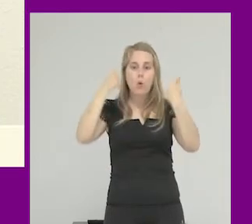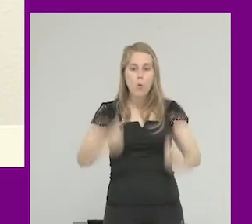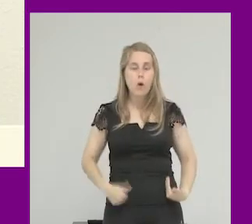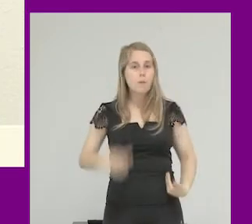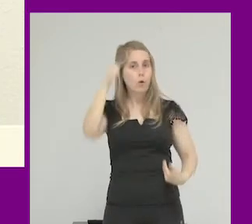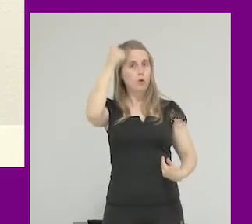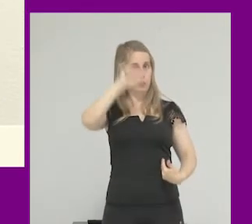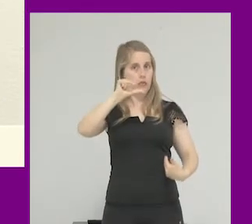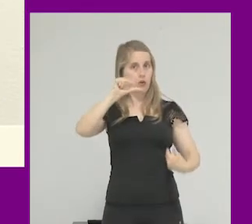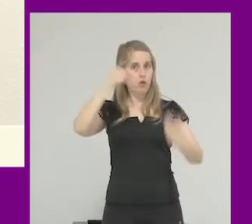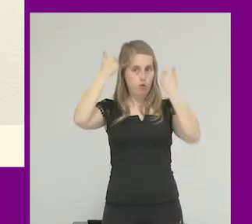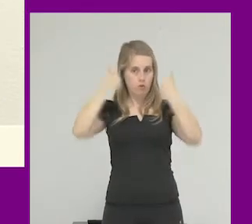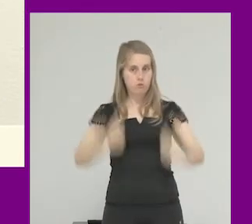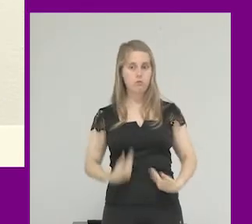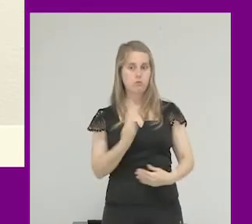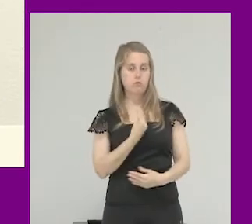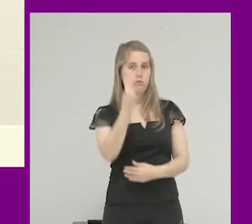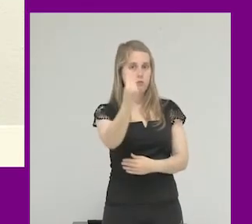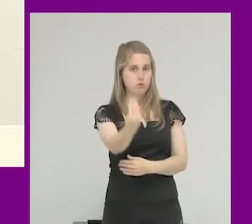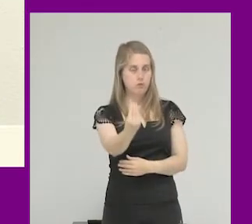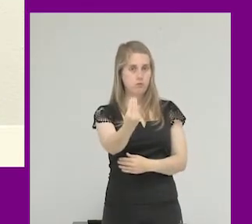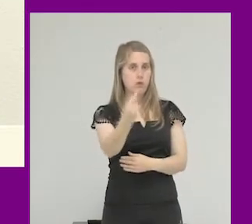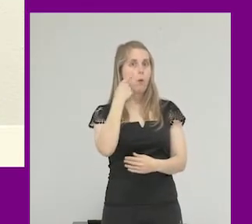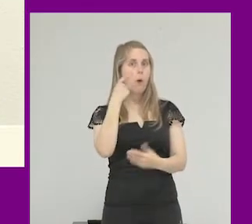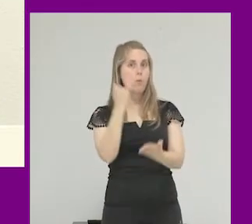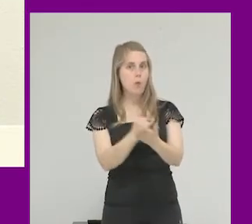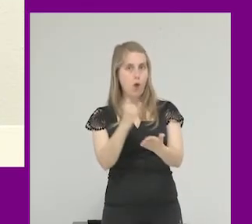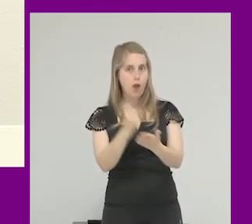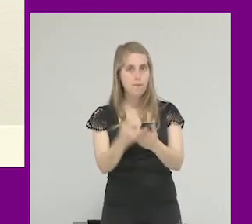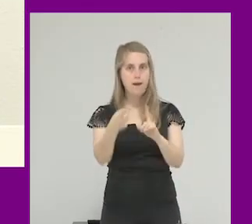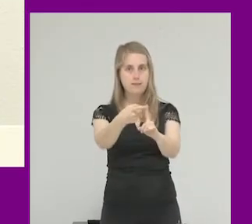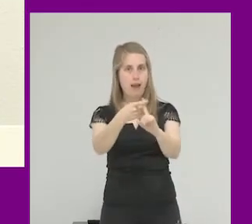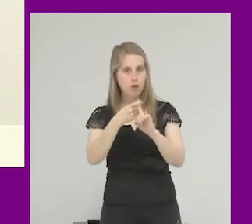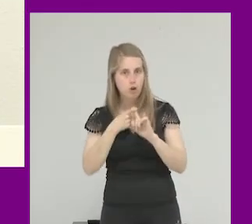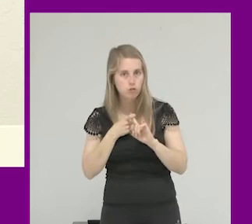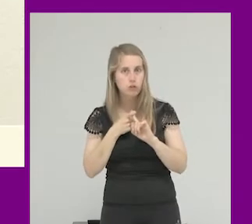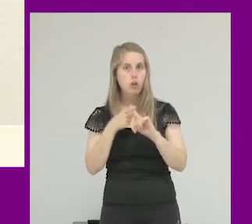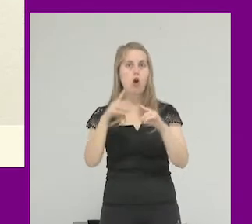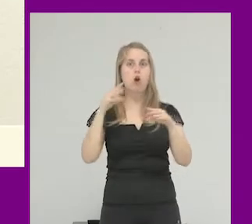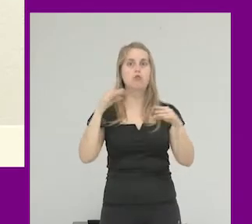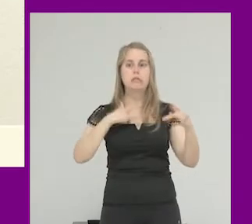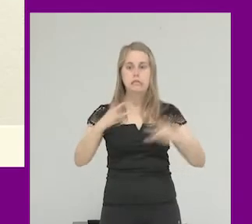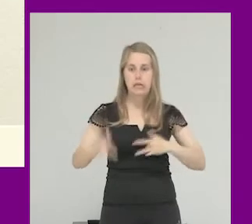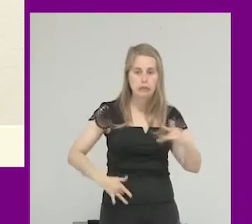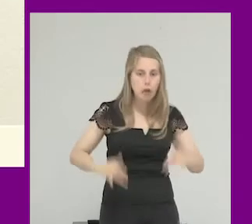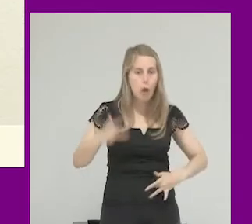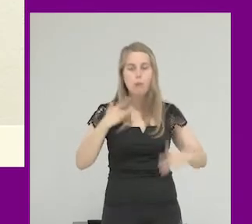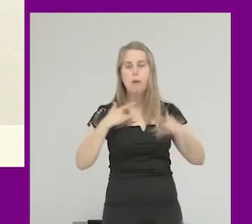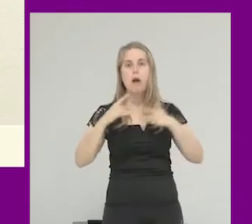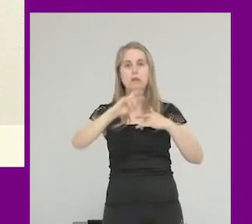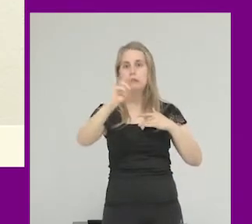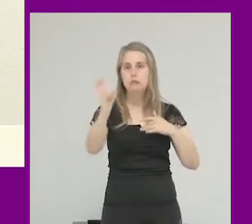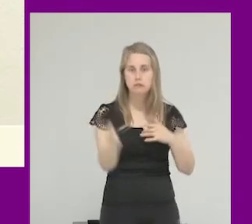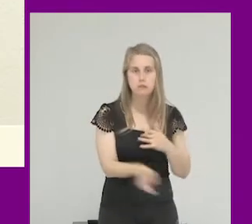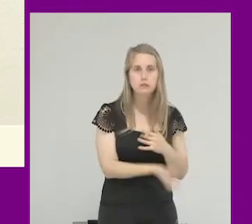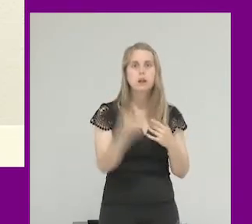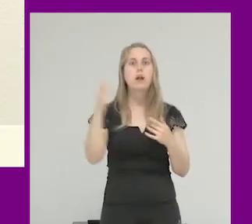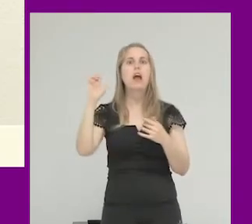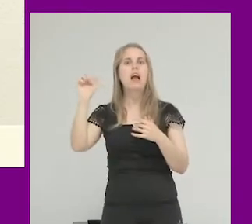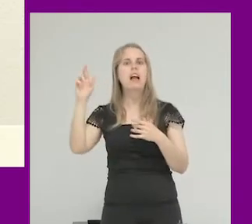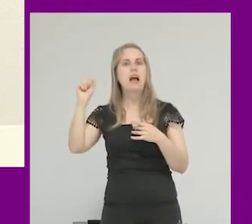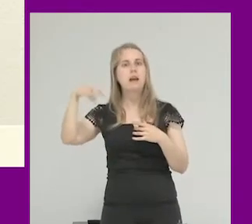hombre como sujeto de pruebas, diagnósticos, síntomas, etc. Carmen Bach, que es una